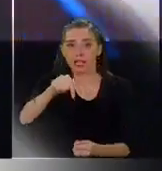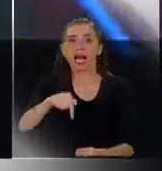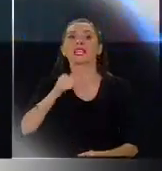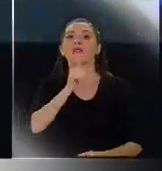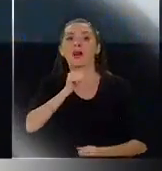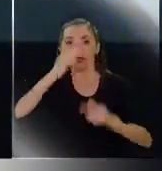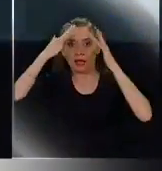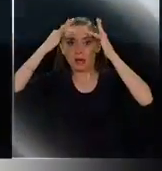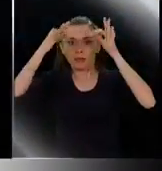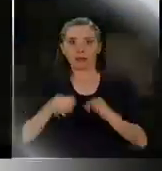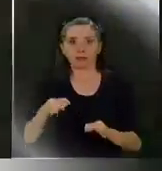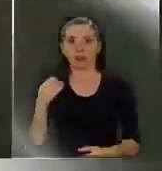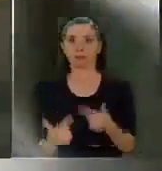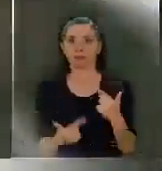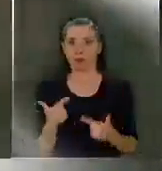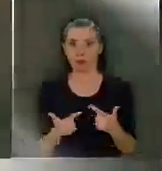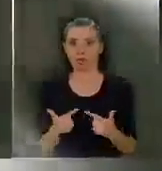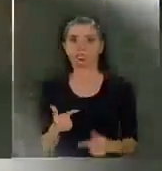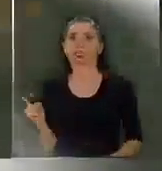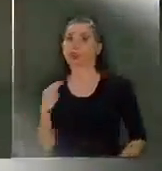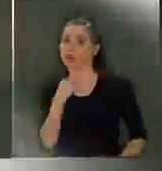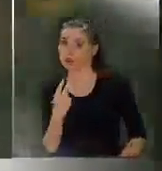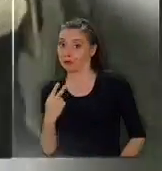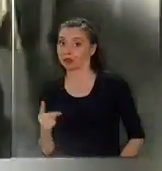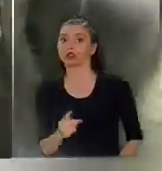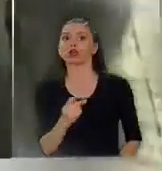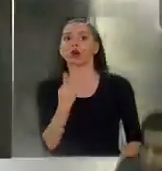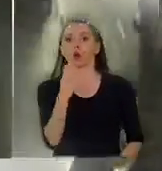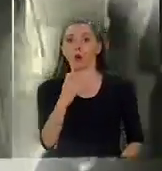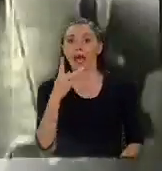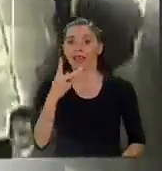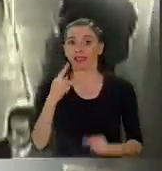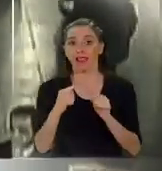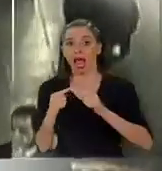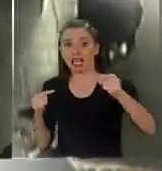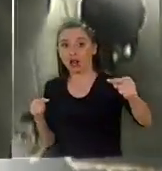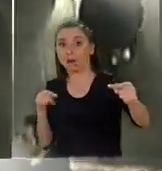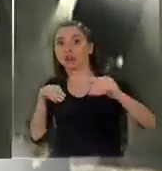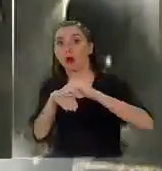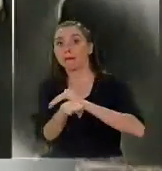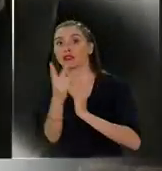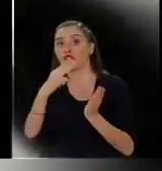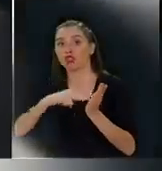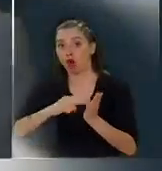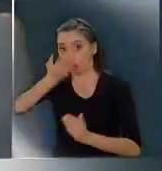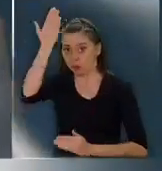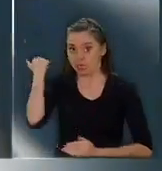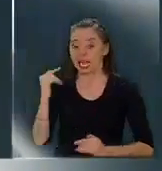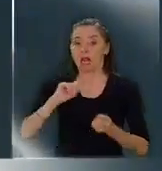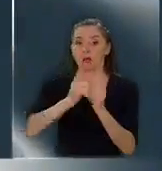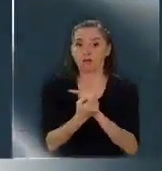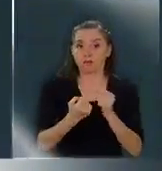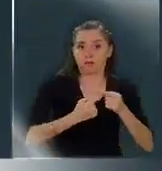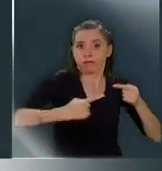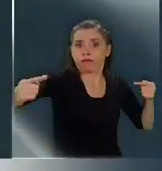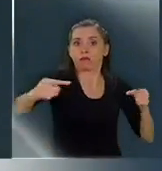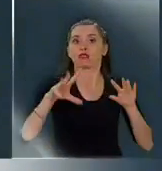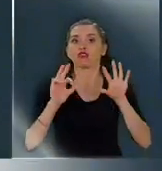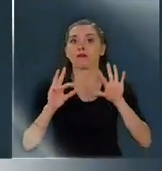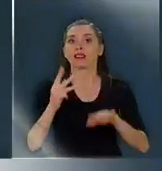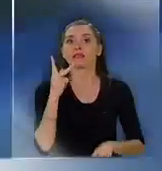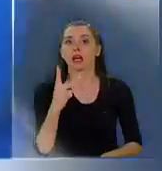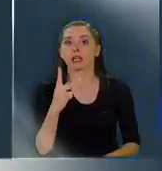decisión política. Teníamos 40 kilómetros de metro el año 2000, terminamos con 90 kilómetros. Pero desde esa época hasta